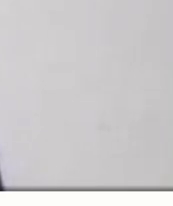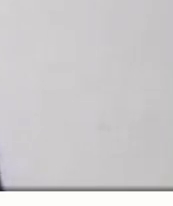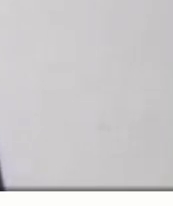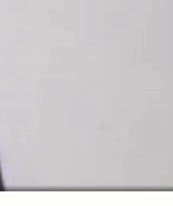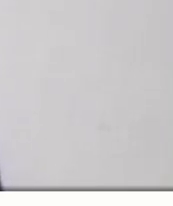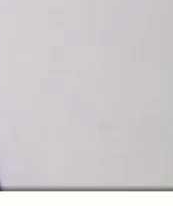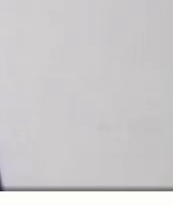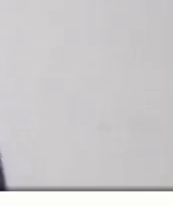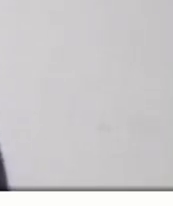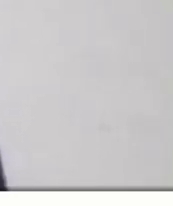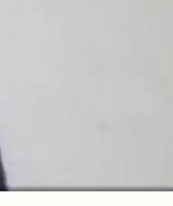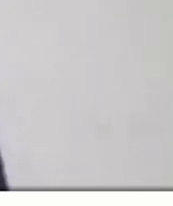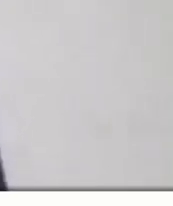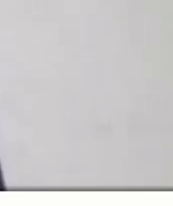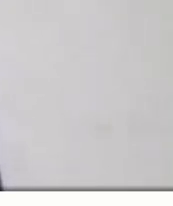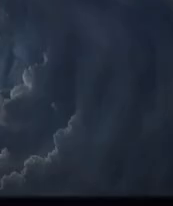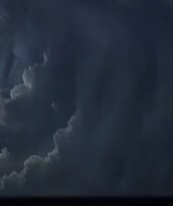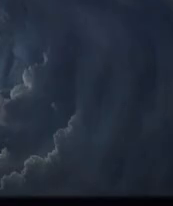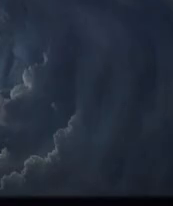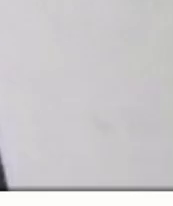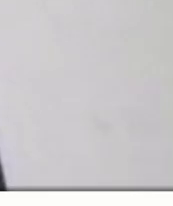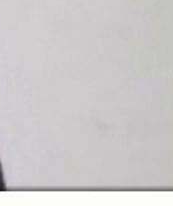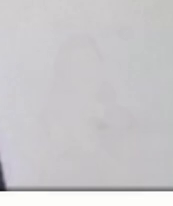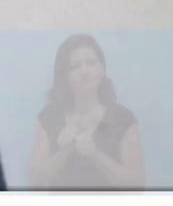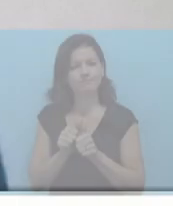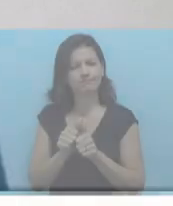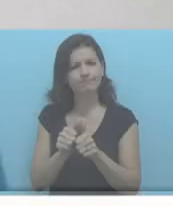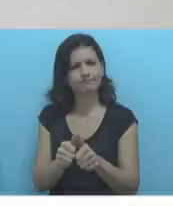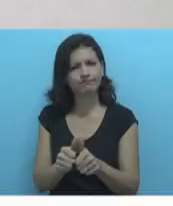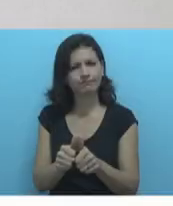tu apoyo y tu compañía fueron